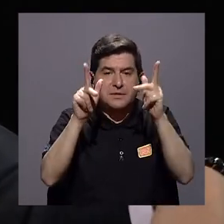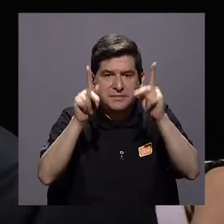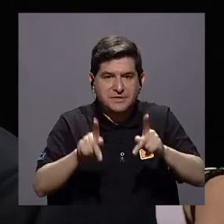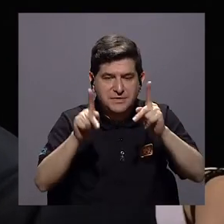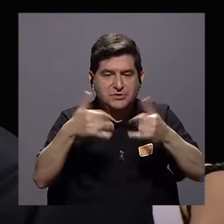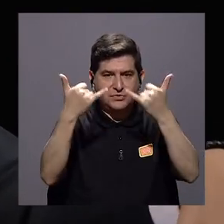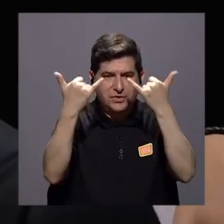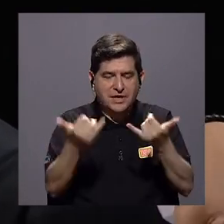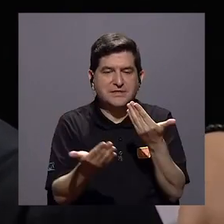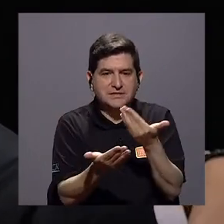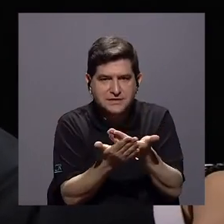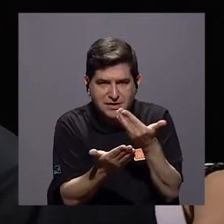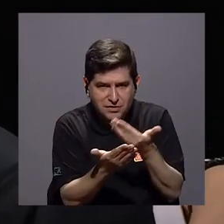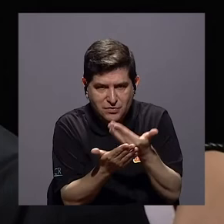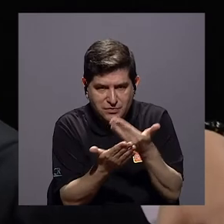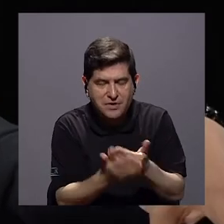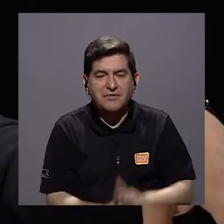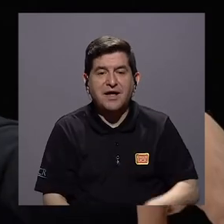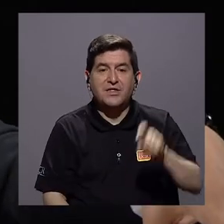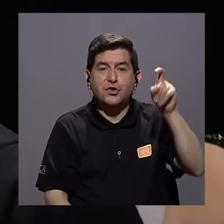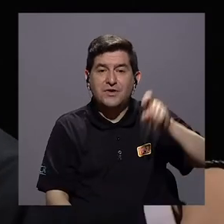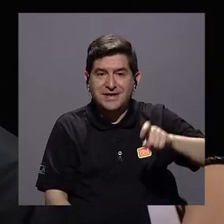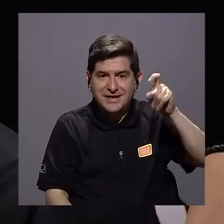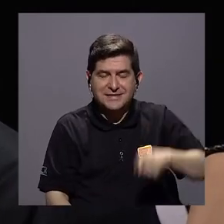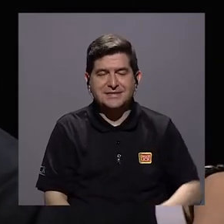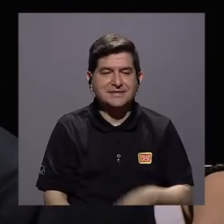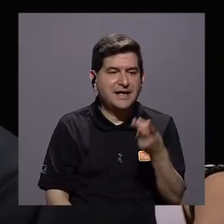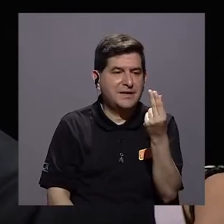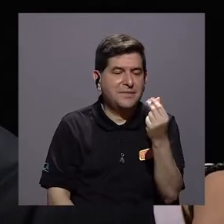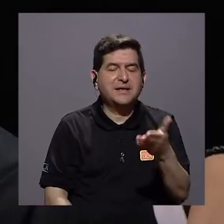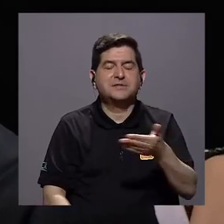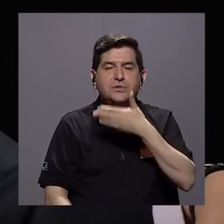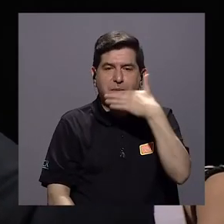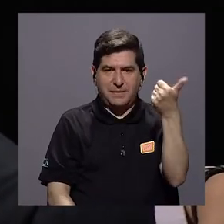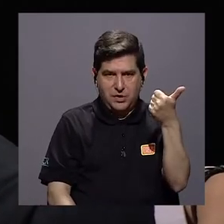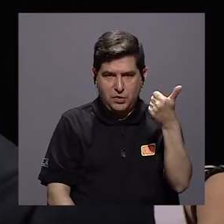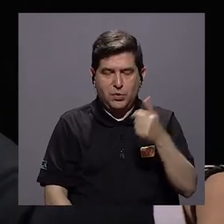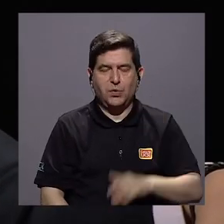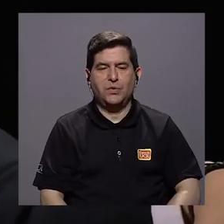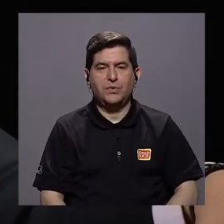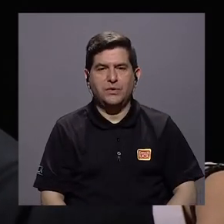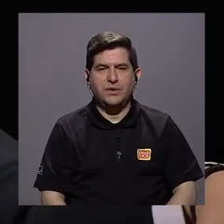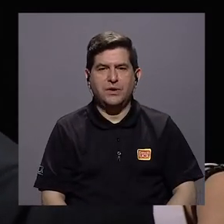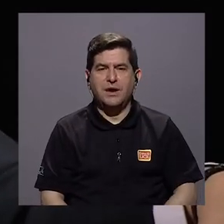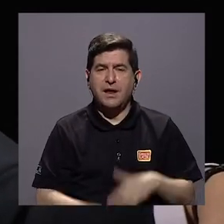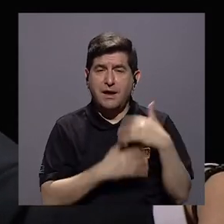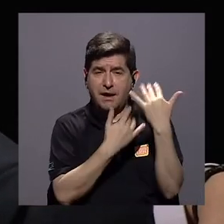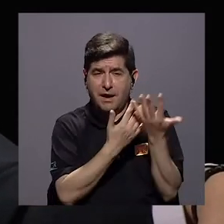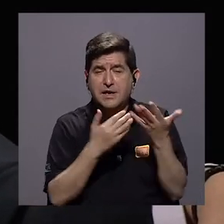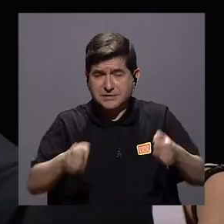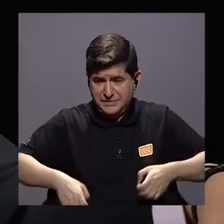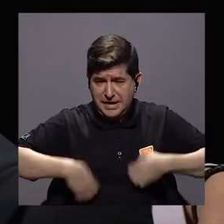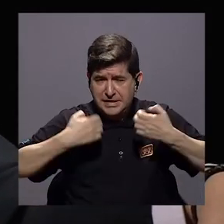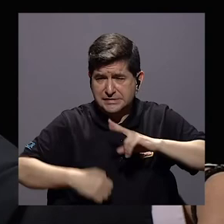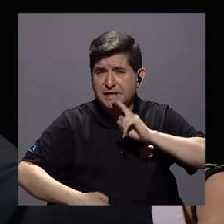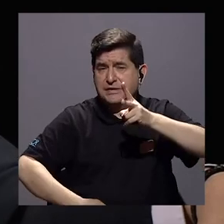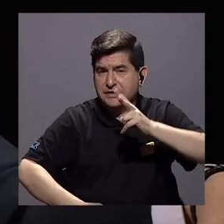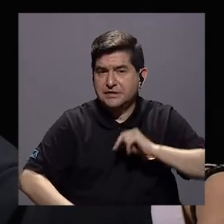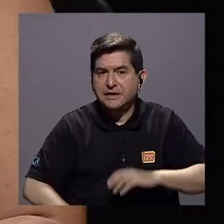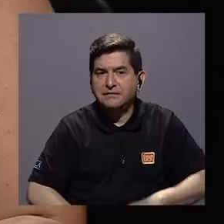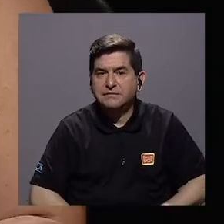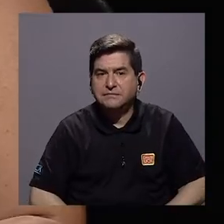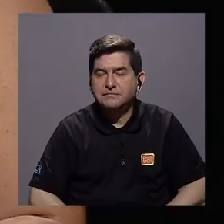ahí demostrados que necesitan que el precio mejore. Uh-huh. ¿Existe la expectativa de eso